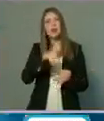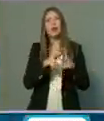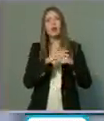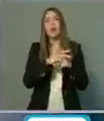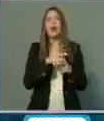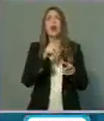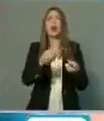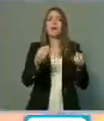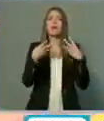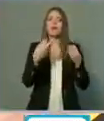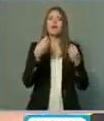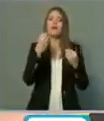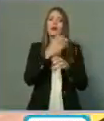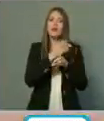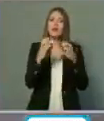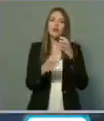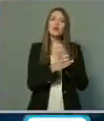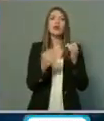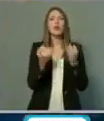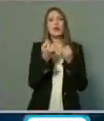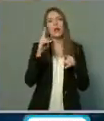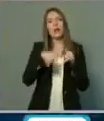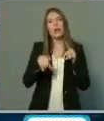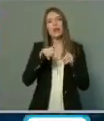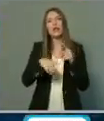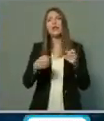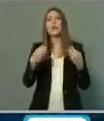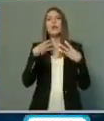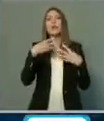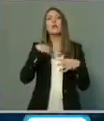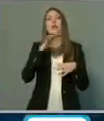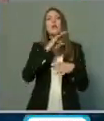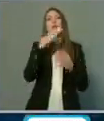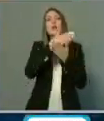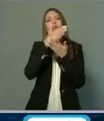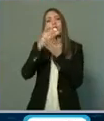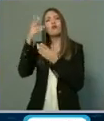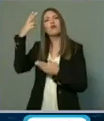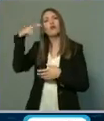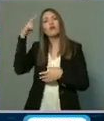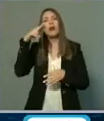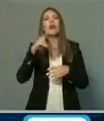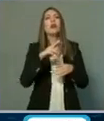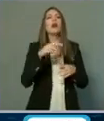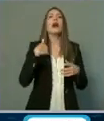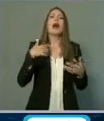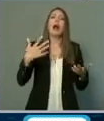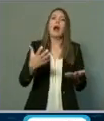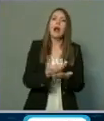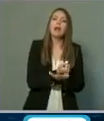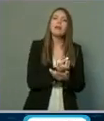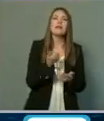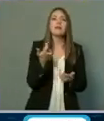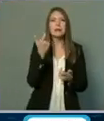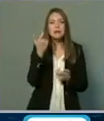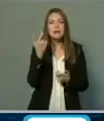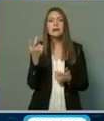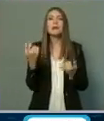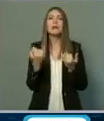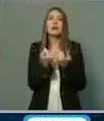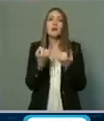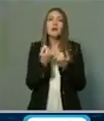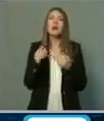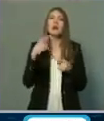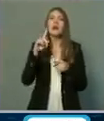muchas. Me ha dado el privilegio de viajar, me ha dado ganar dinero, pero también me ha quitado